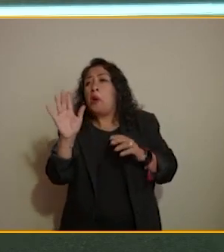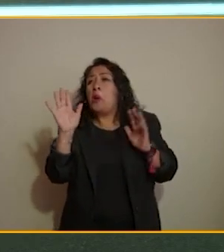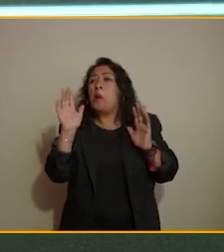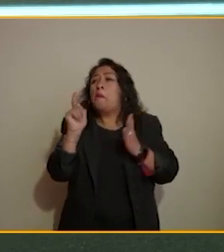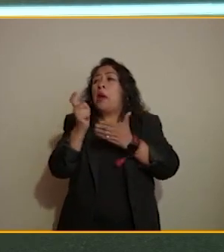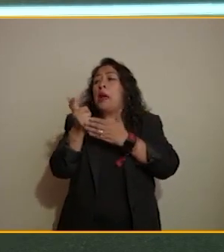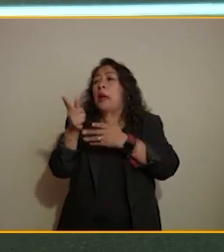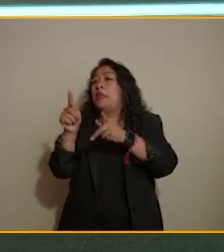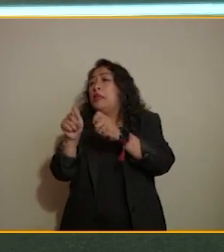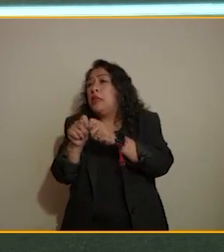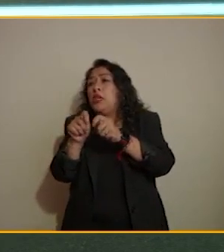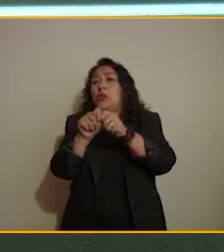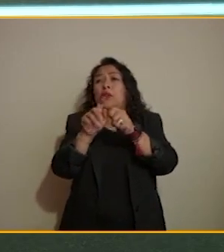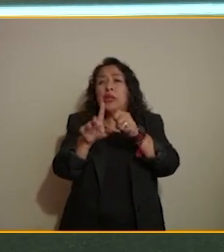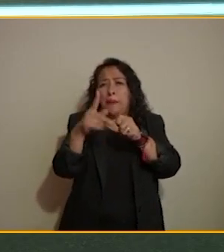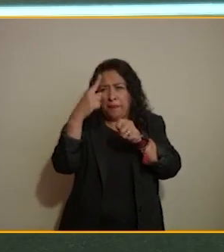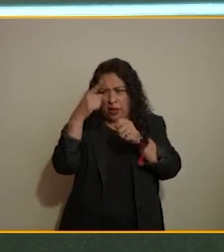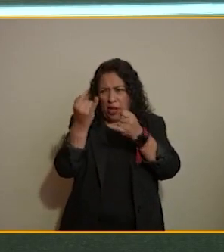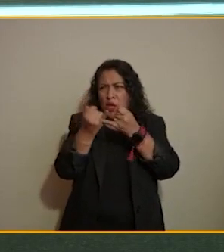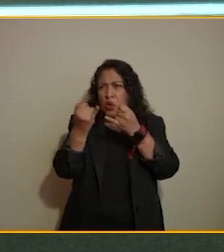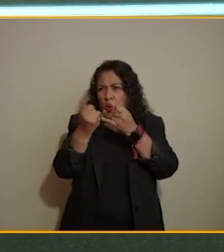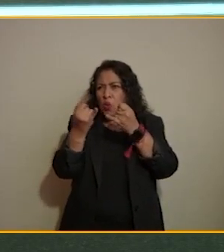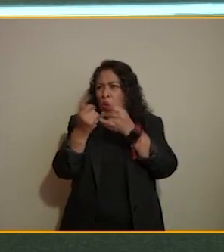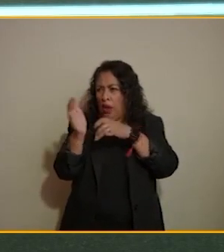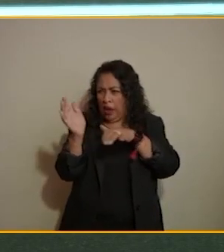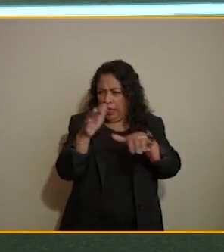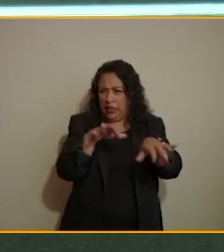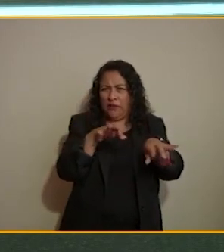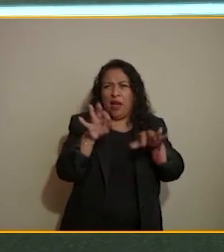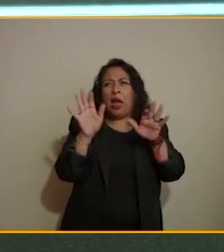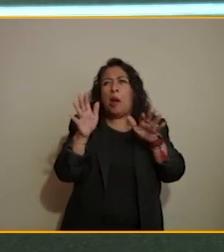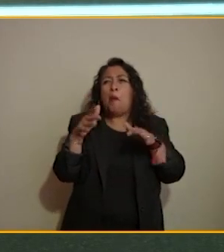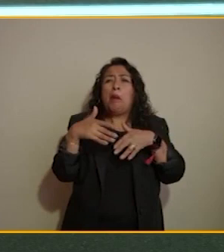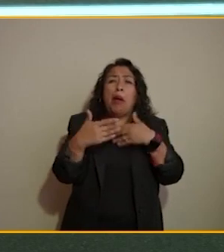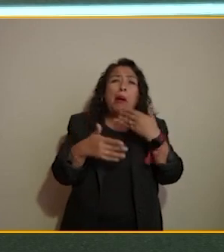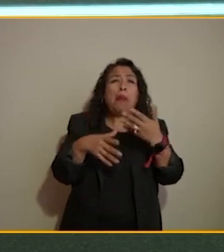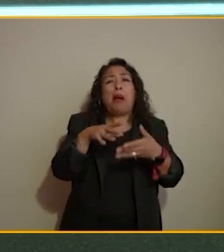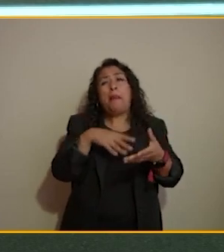a mi tío, a mi tía para que también esté sin empleo y ahí nos la llevamos.